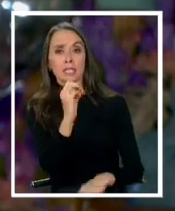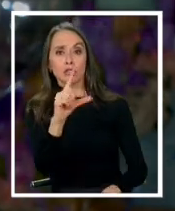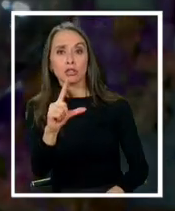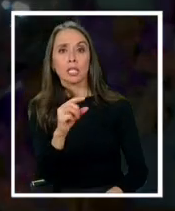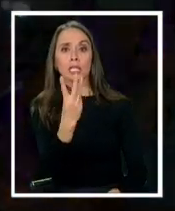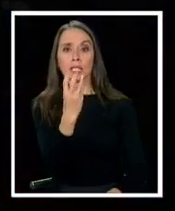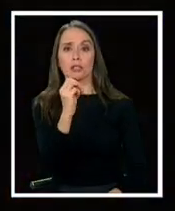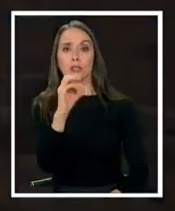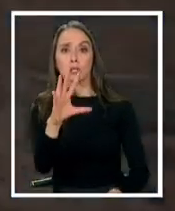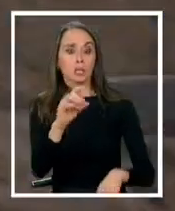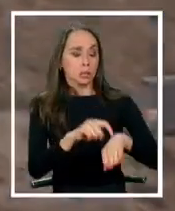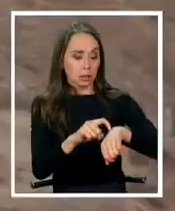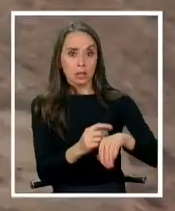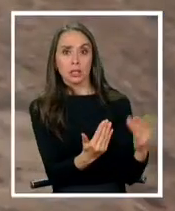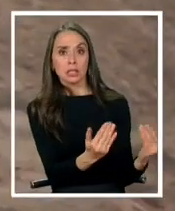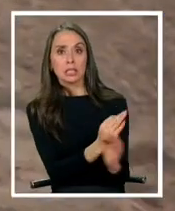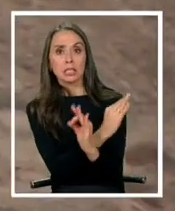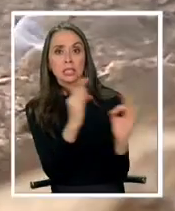y nada.